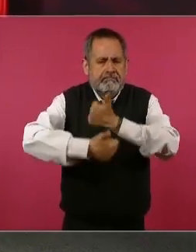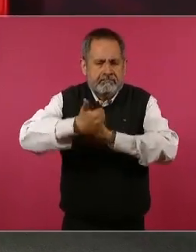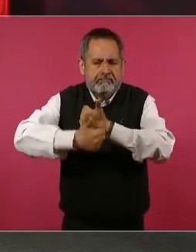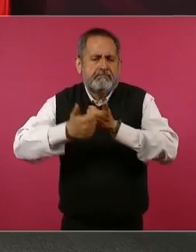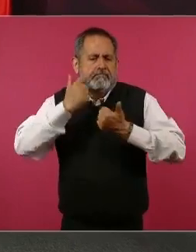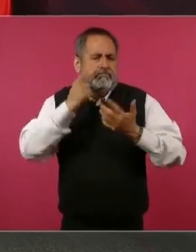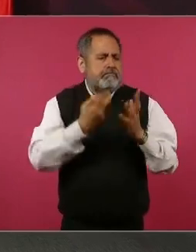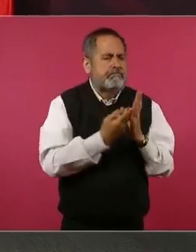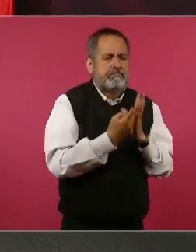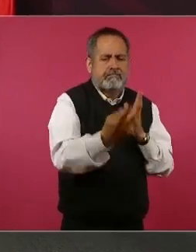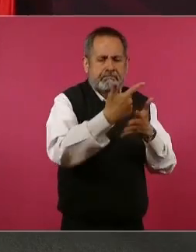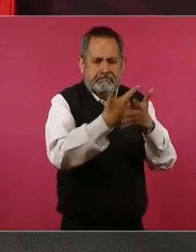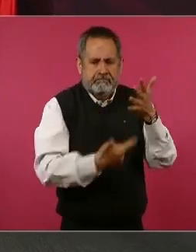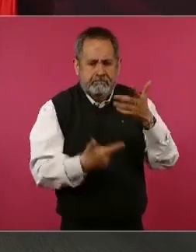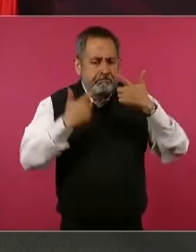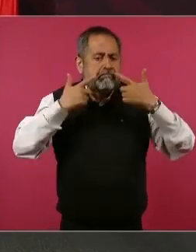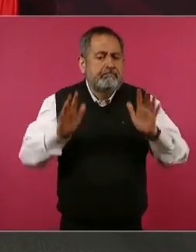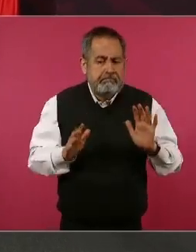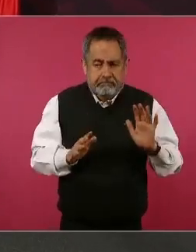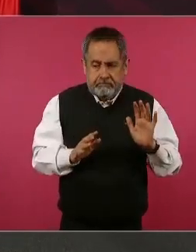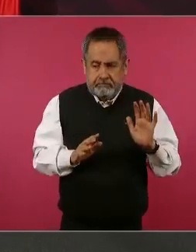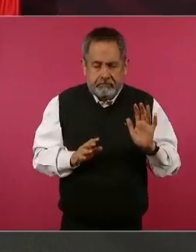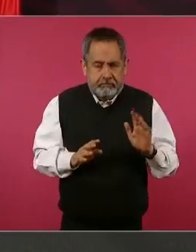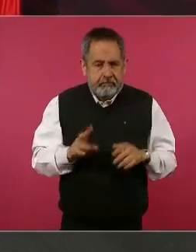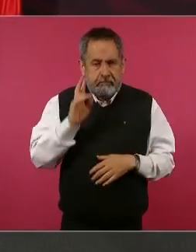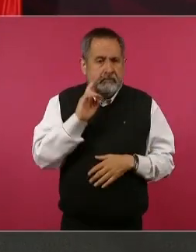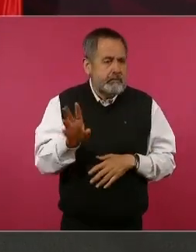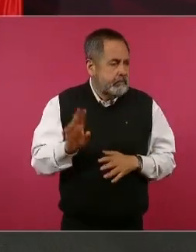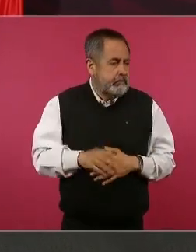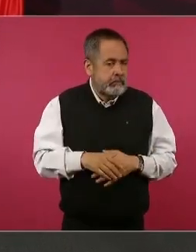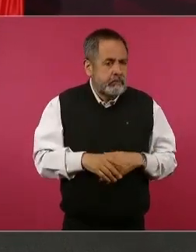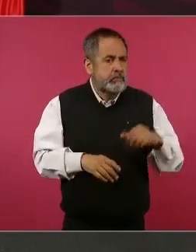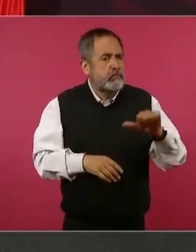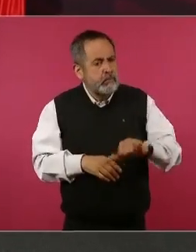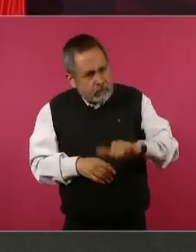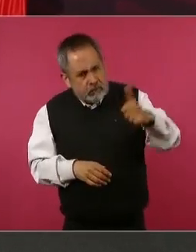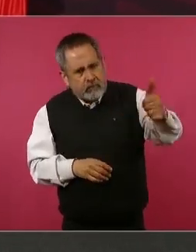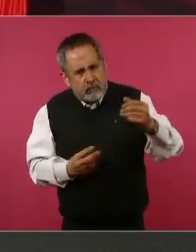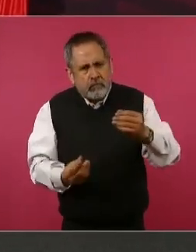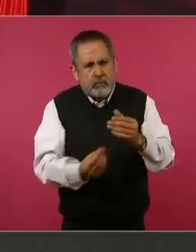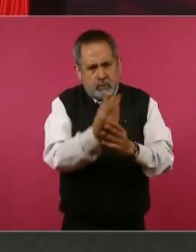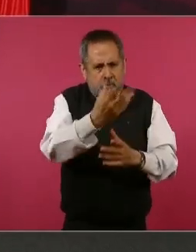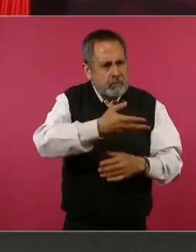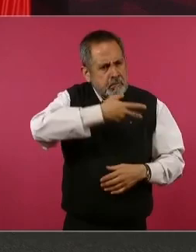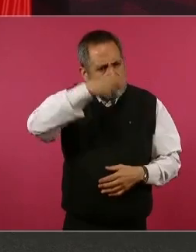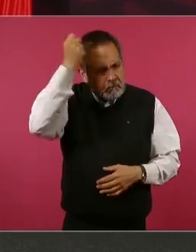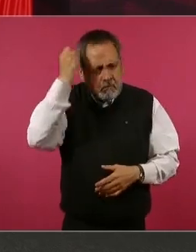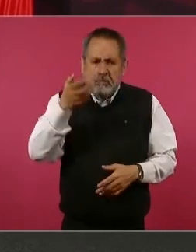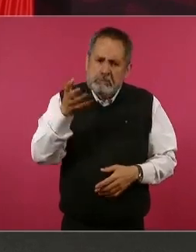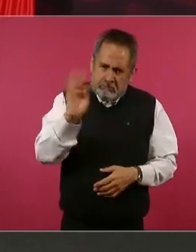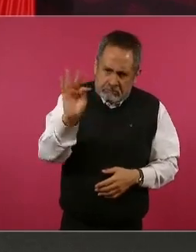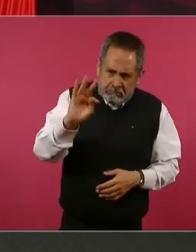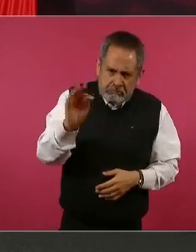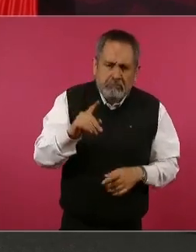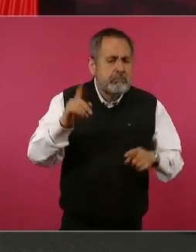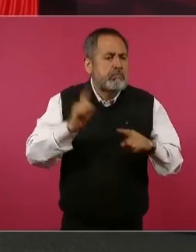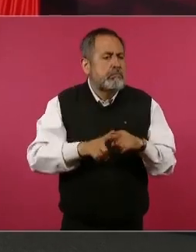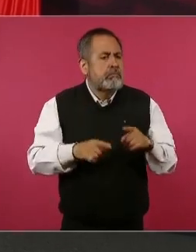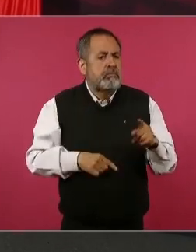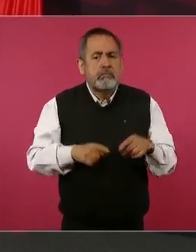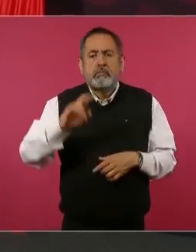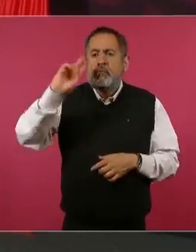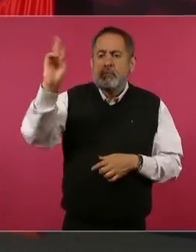Nada más que entren otros que pueden ser propuestos por